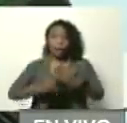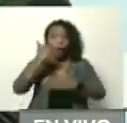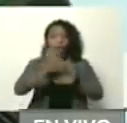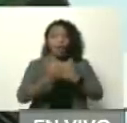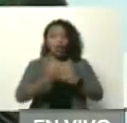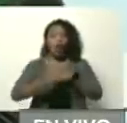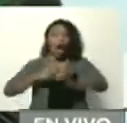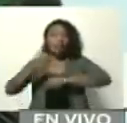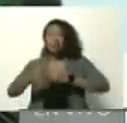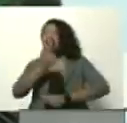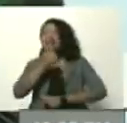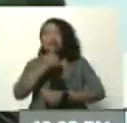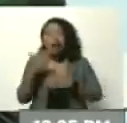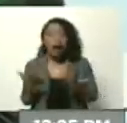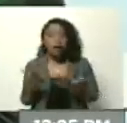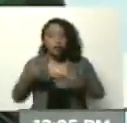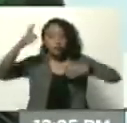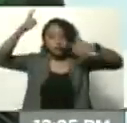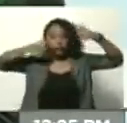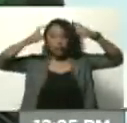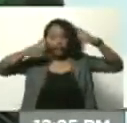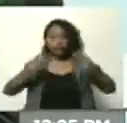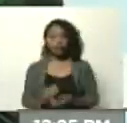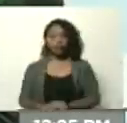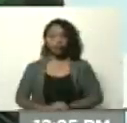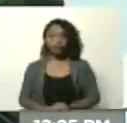encarna avefría